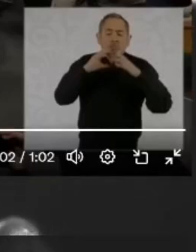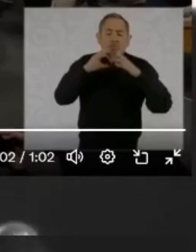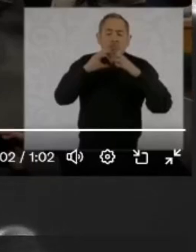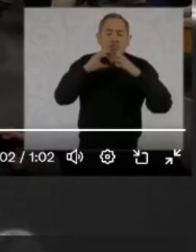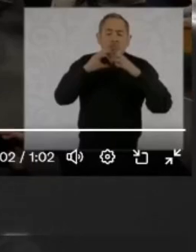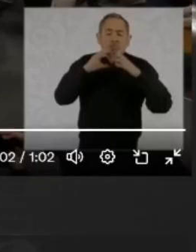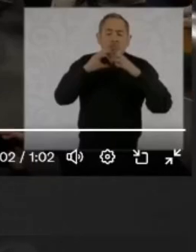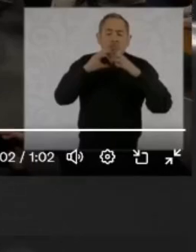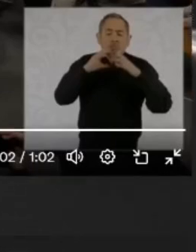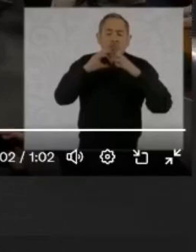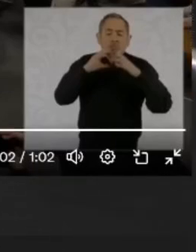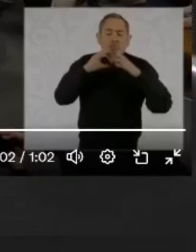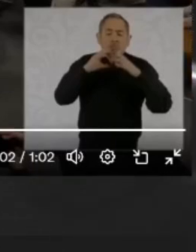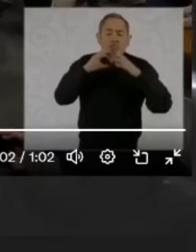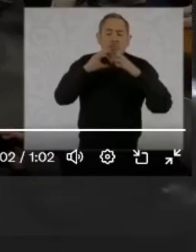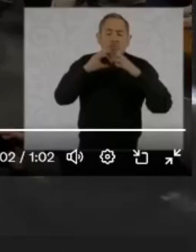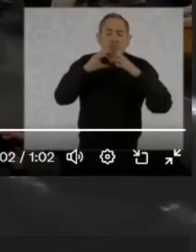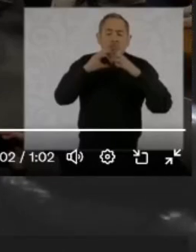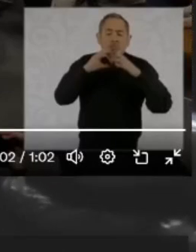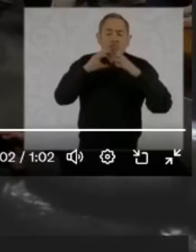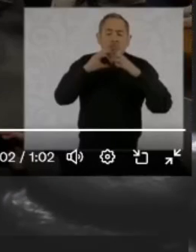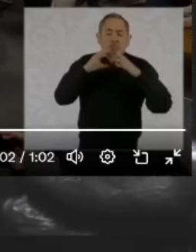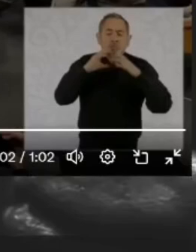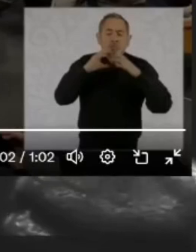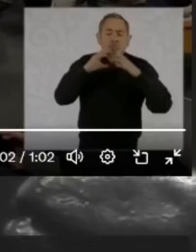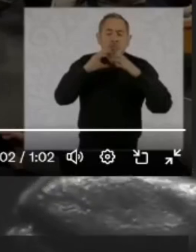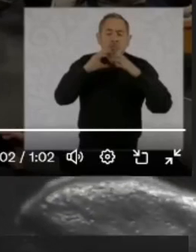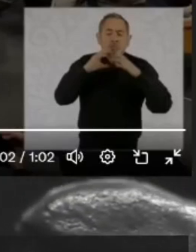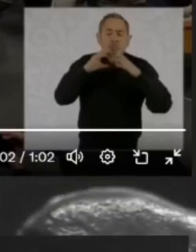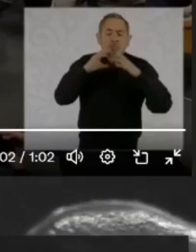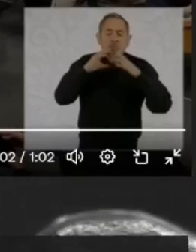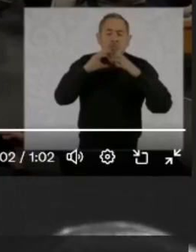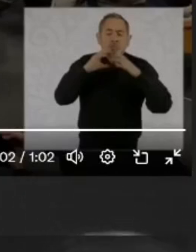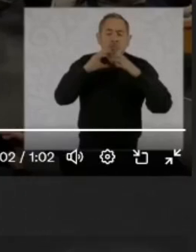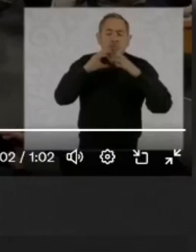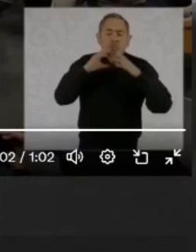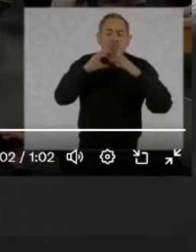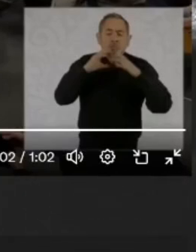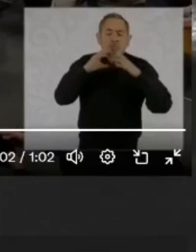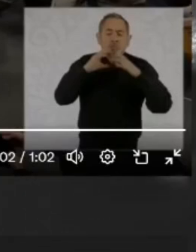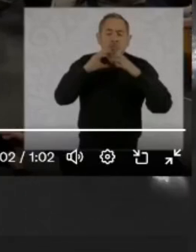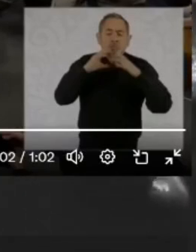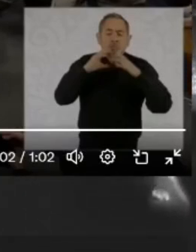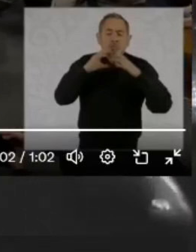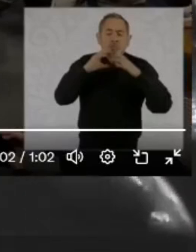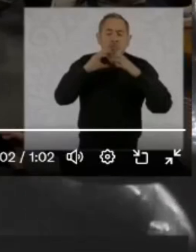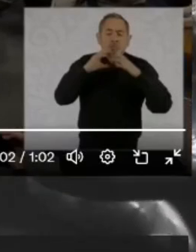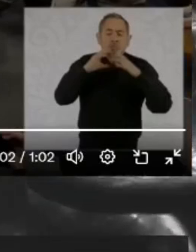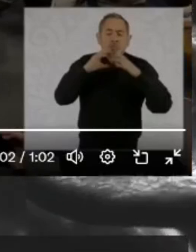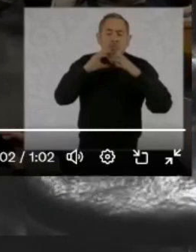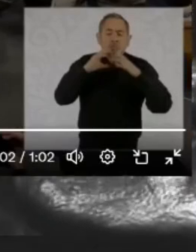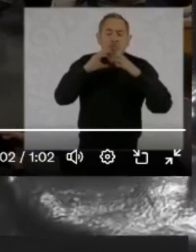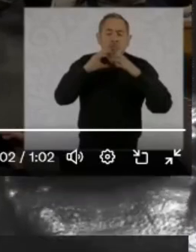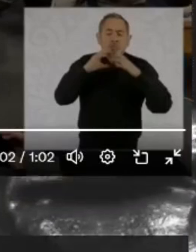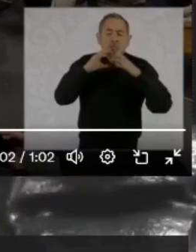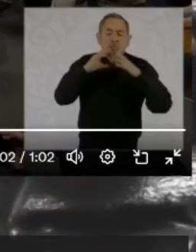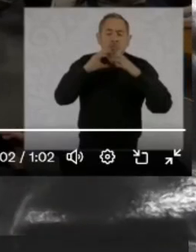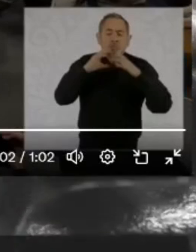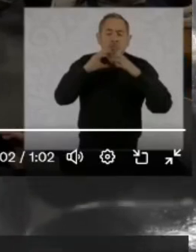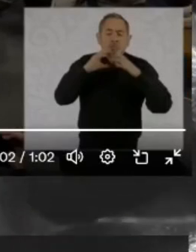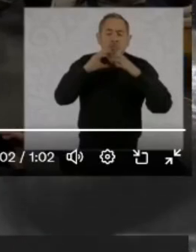maestro, ¿cómo se llama? Contreras. Ángel Valderas, Contreras, Ángel Valderas,